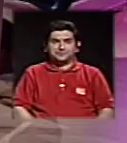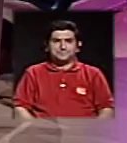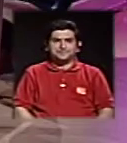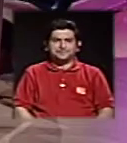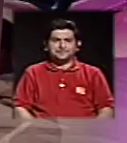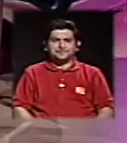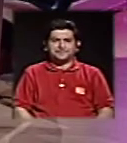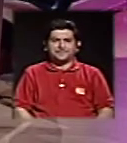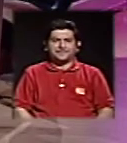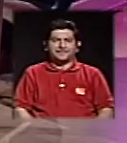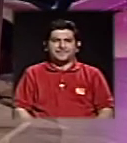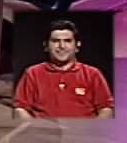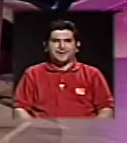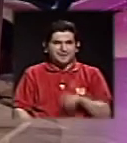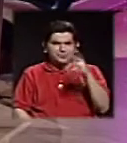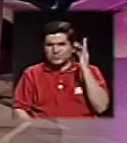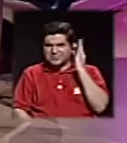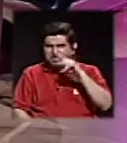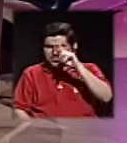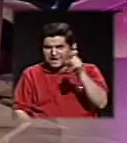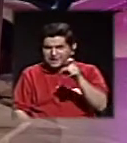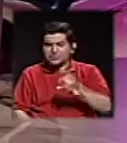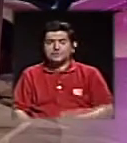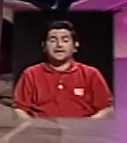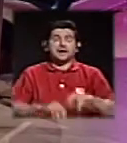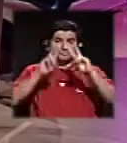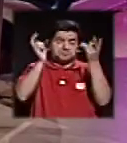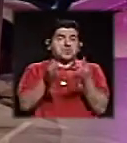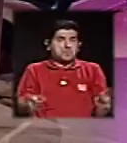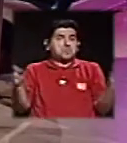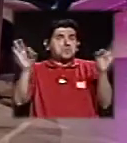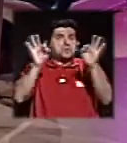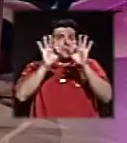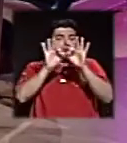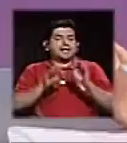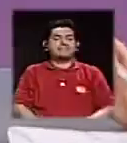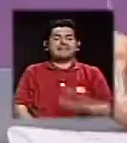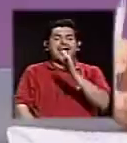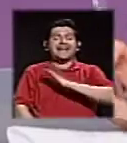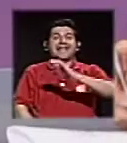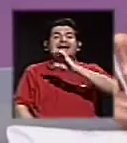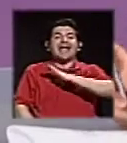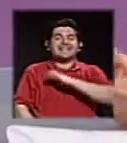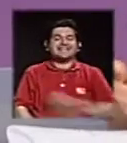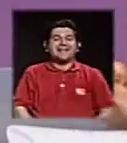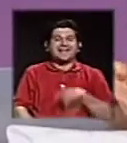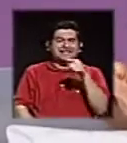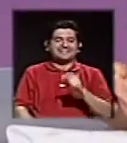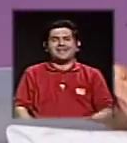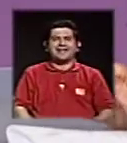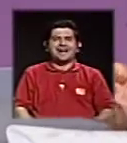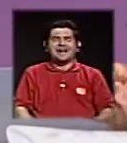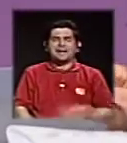es una señor noticia un tema muy importante que es el de la calidad del mandato